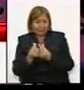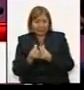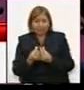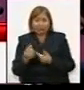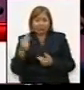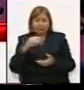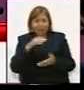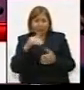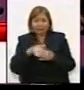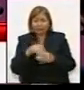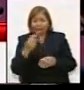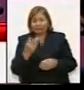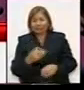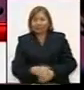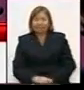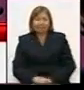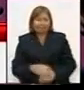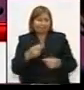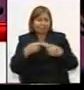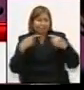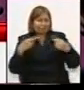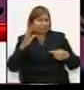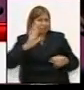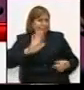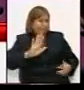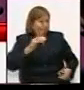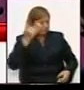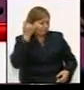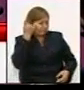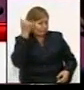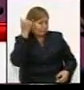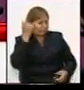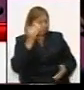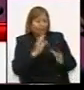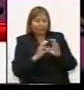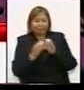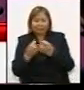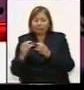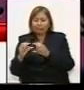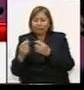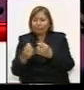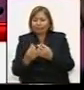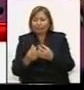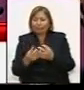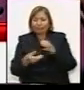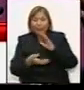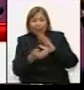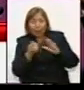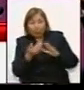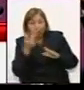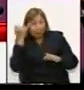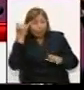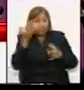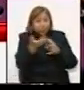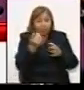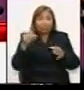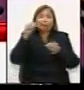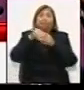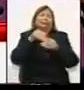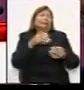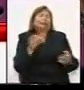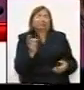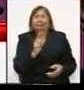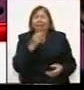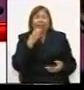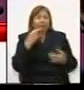venir a votar uno que está en contra de tus ideas. Armas equipo para que vayan a boicotearte tus propias elecciones. ¿Eso